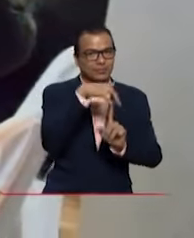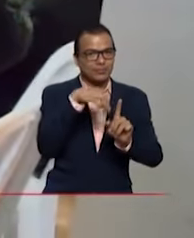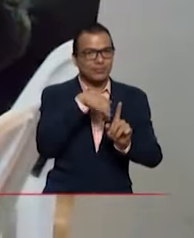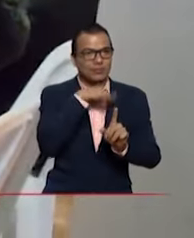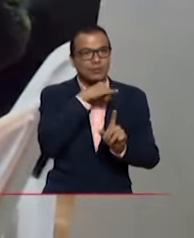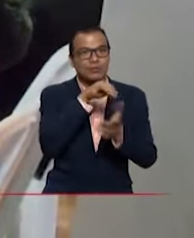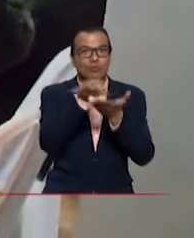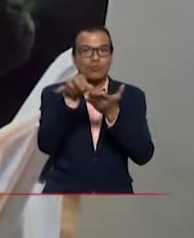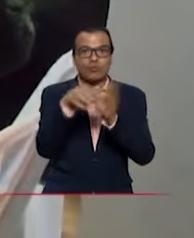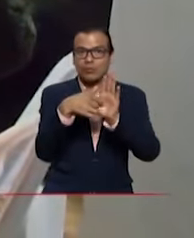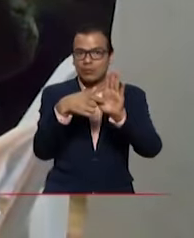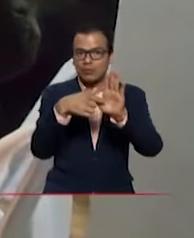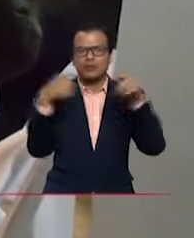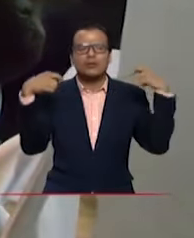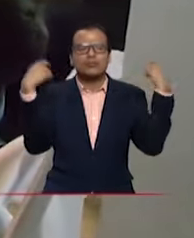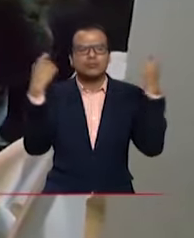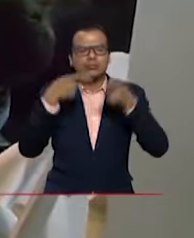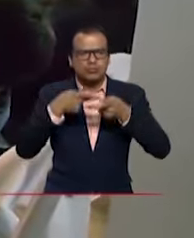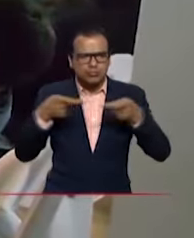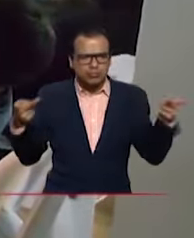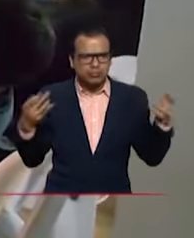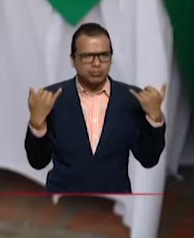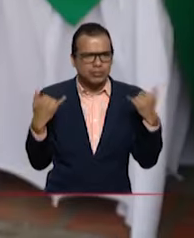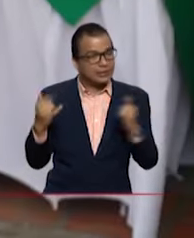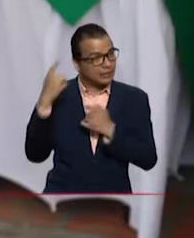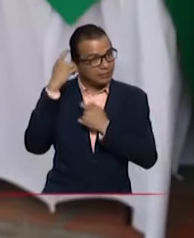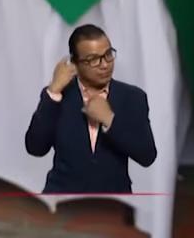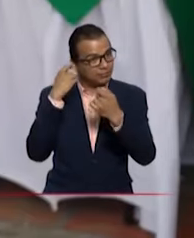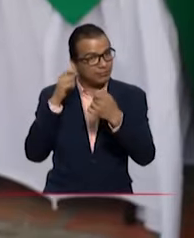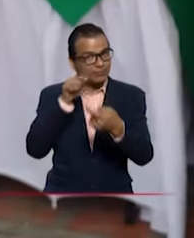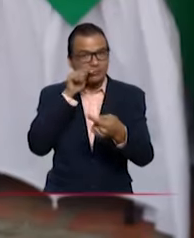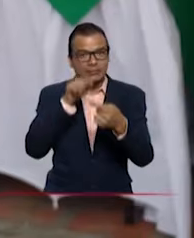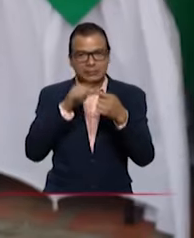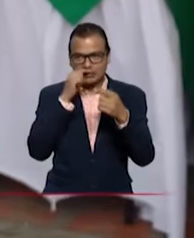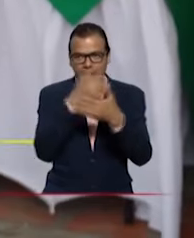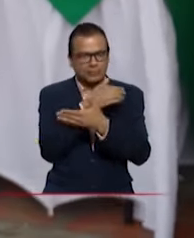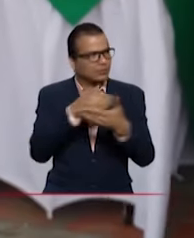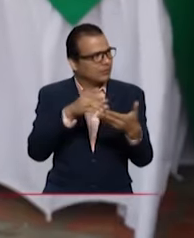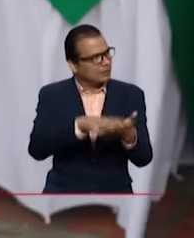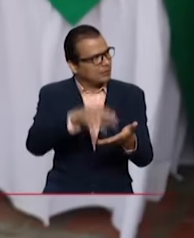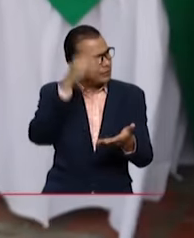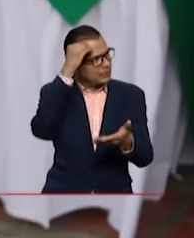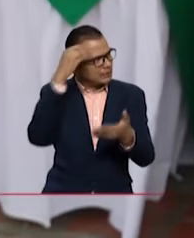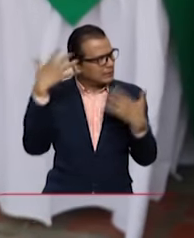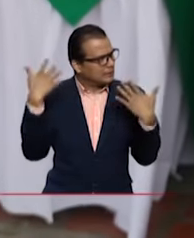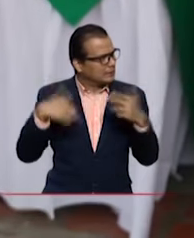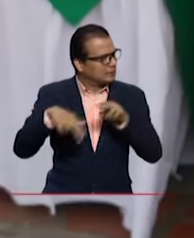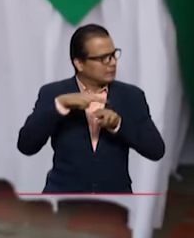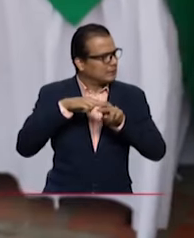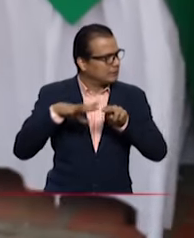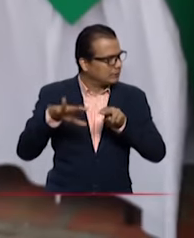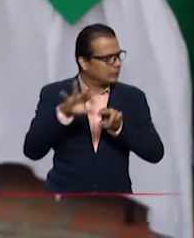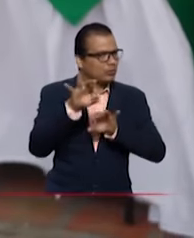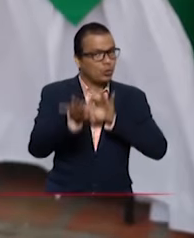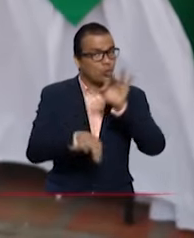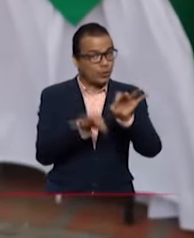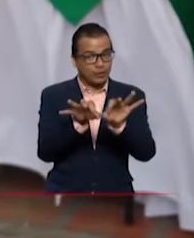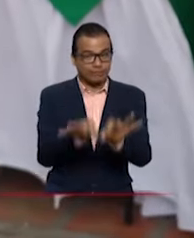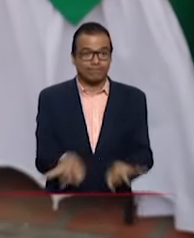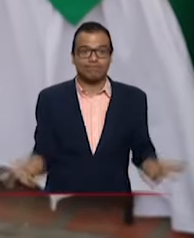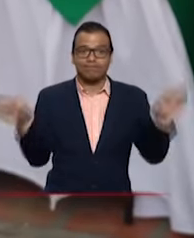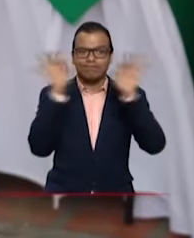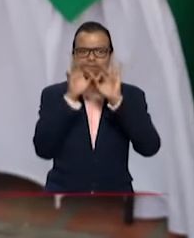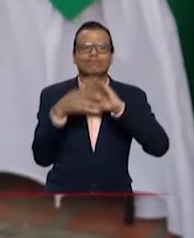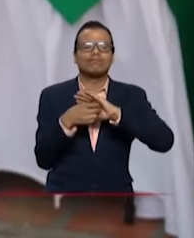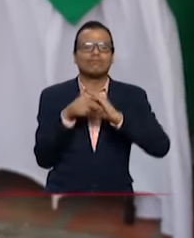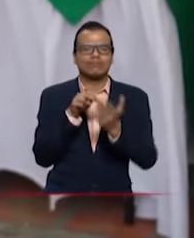Yumbillo y La Olga. Con Rocky y Rupito logramos enseñarle a los niños la importancia de la conservación de los recursos naturales, por ende la